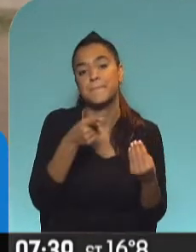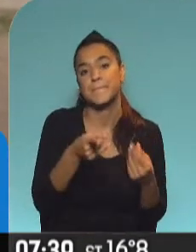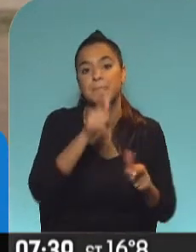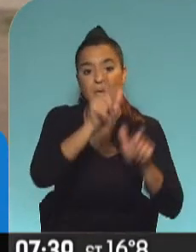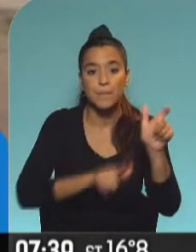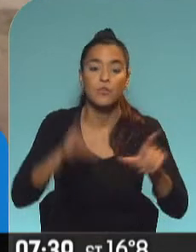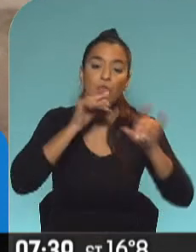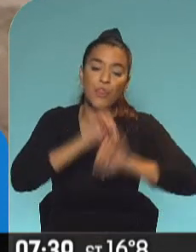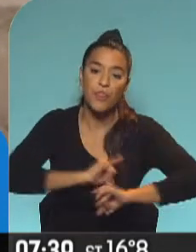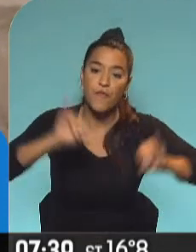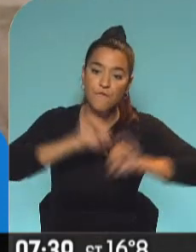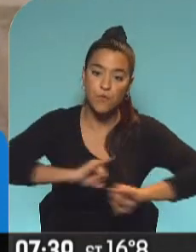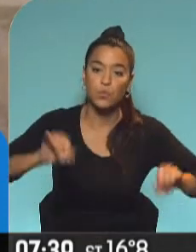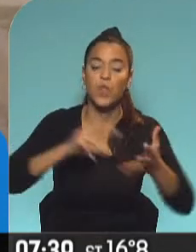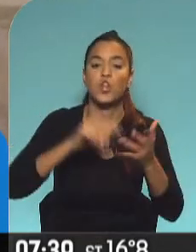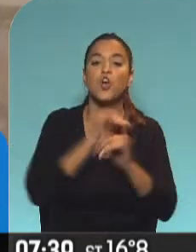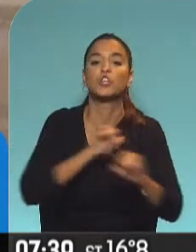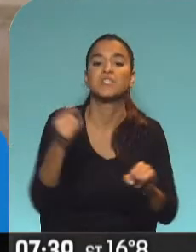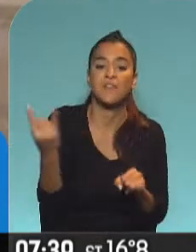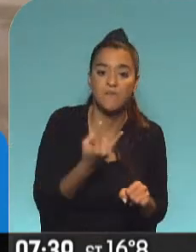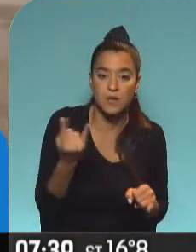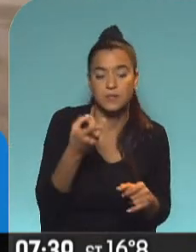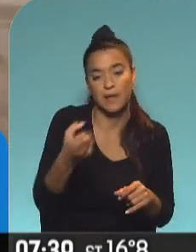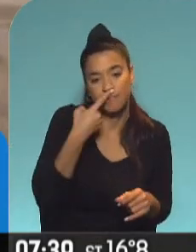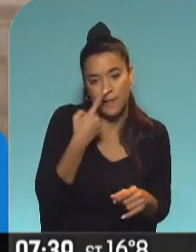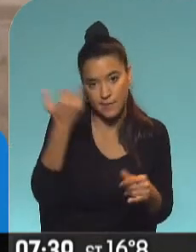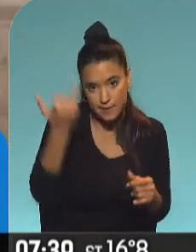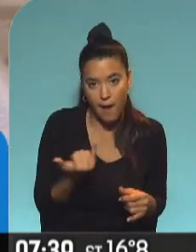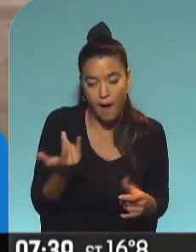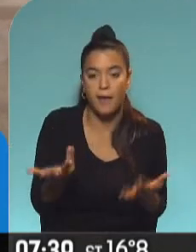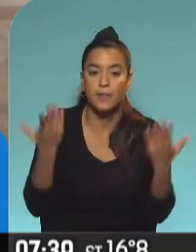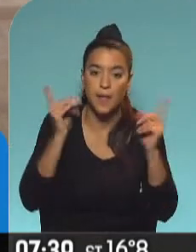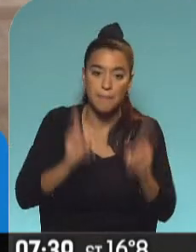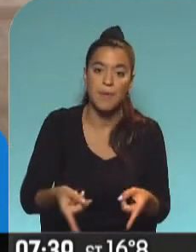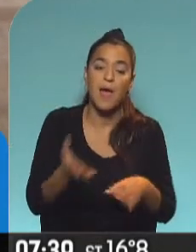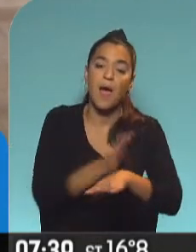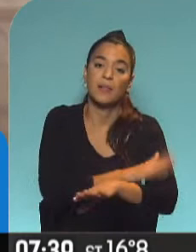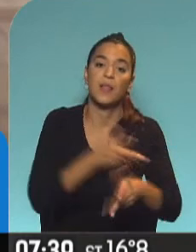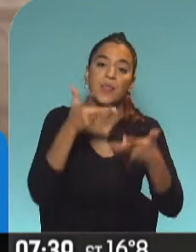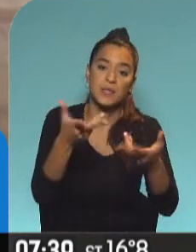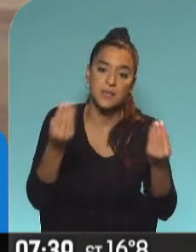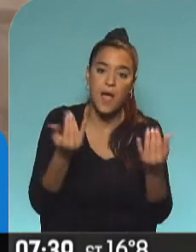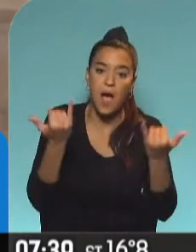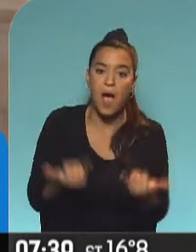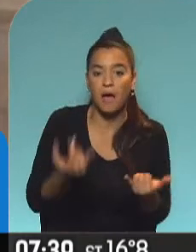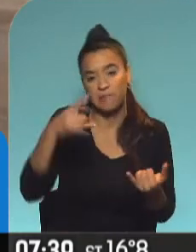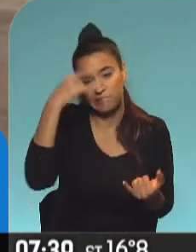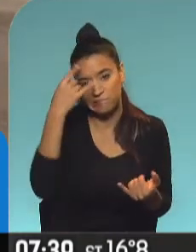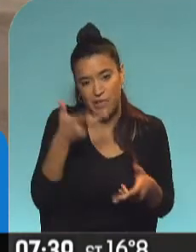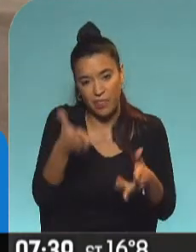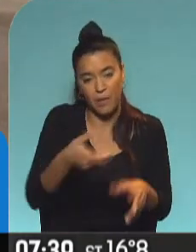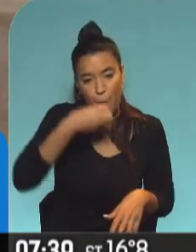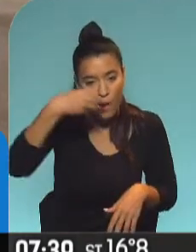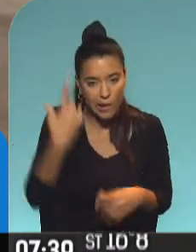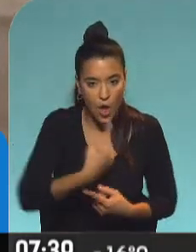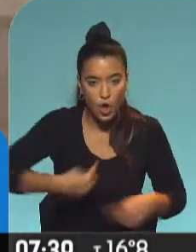que está difundiendo noticias falsas con claros intereses creados y también, como decíamos con ella, hay mucho sanatero